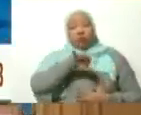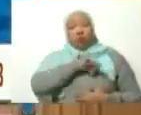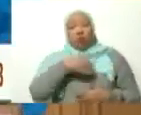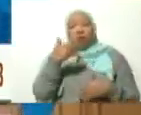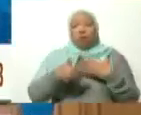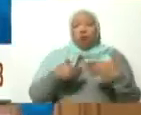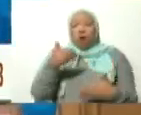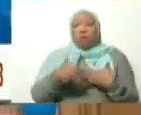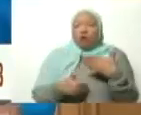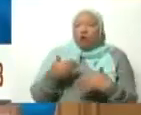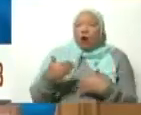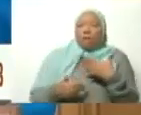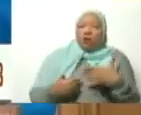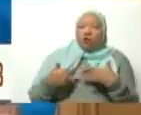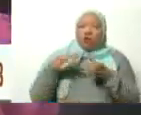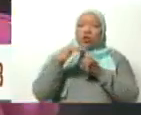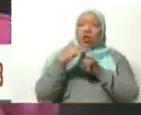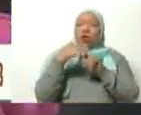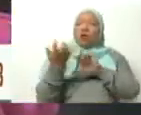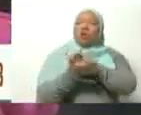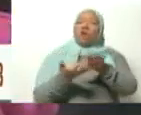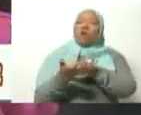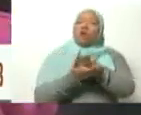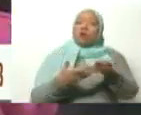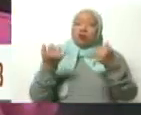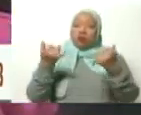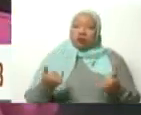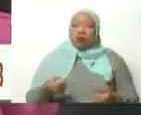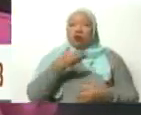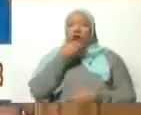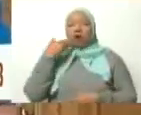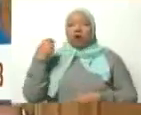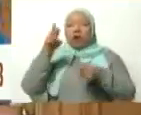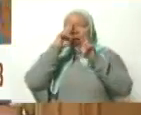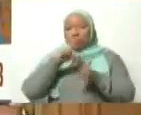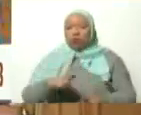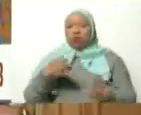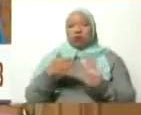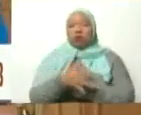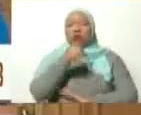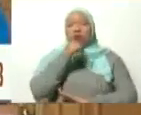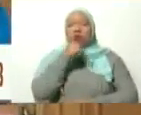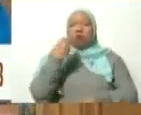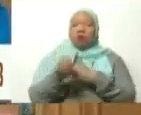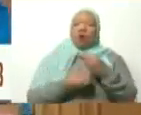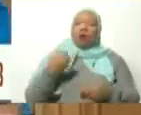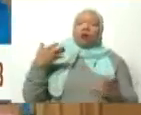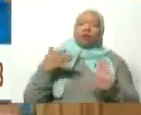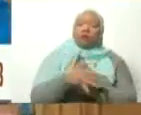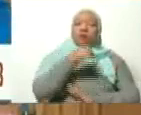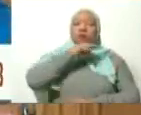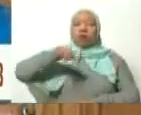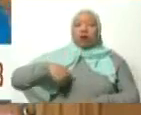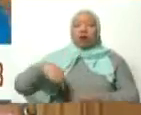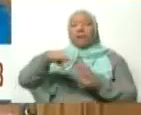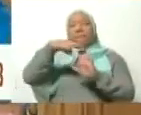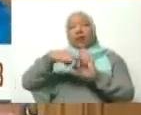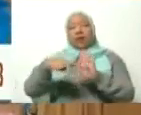están batallando, pero no exentos de las dificultades que han causado estas